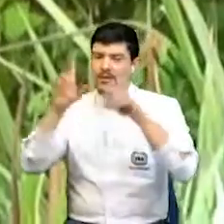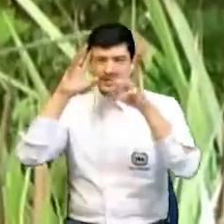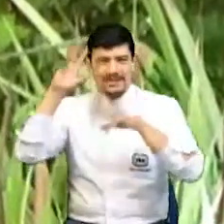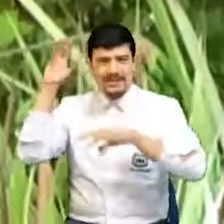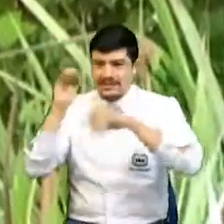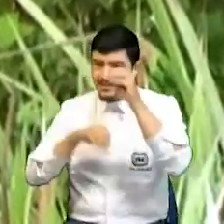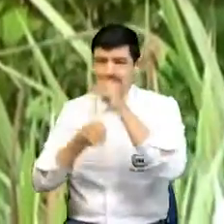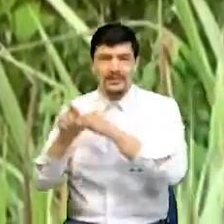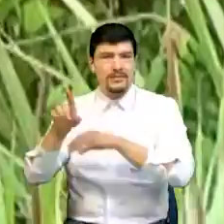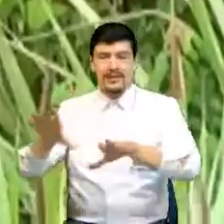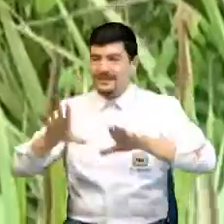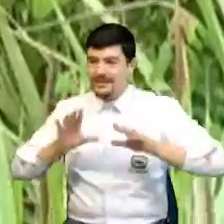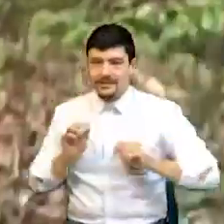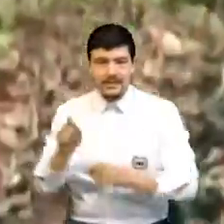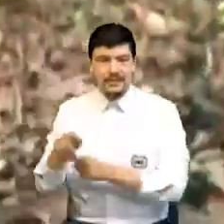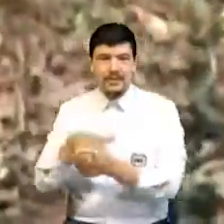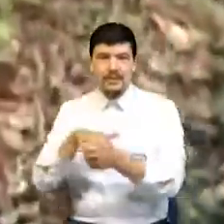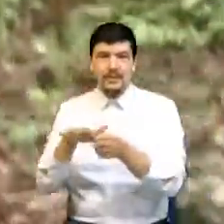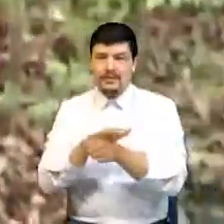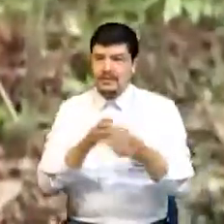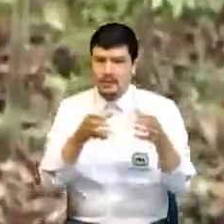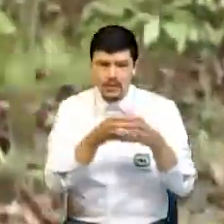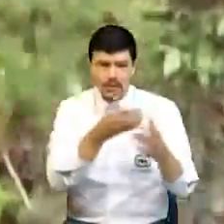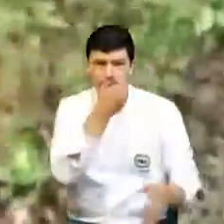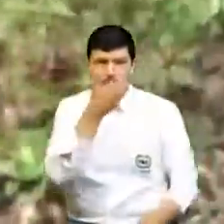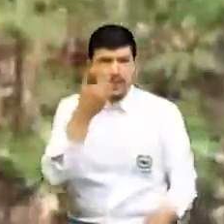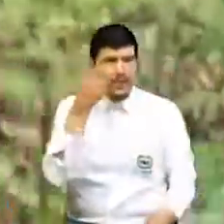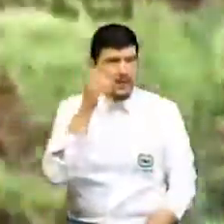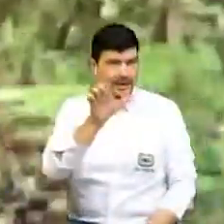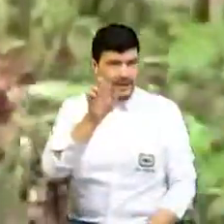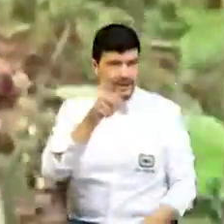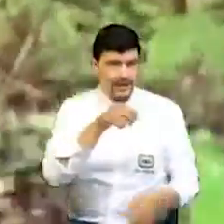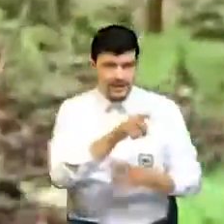hecho y condenaron la siembra de minas antipersona que atentan contra el derecho internacional humanitario